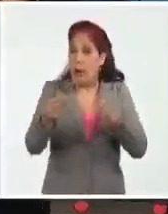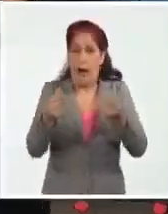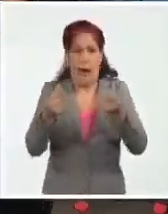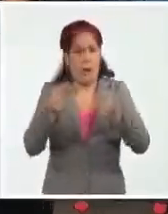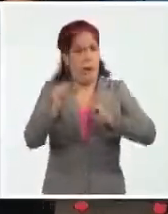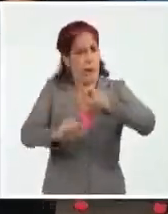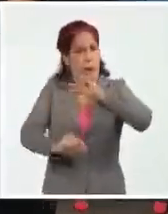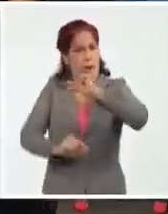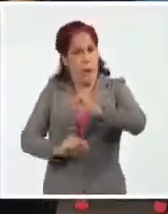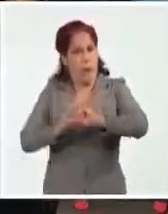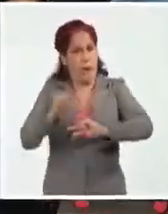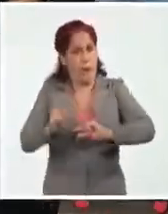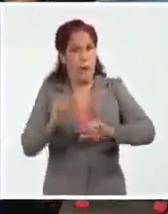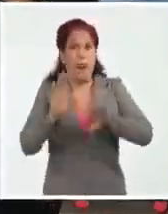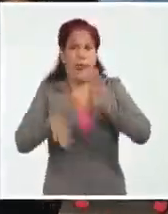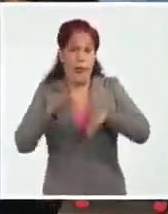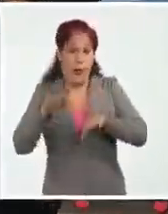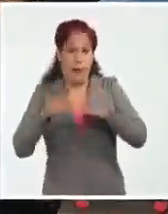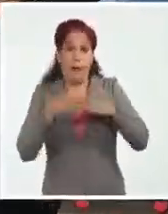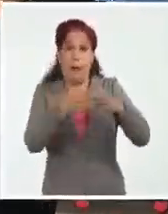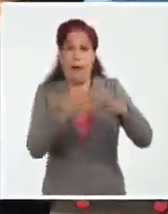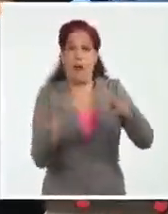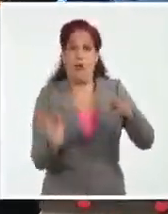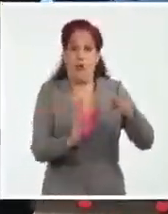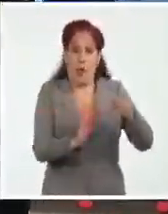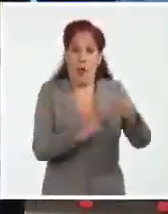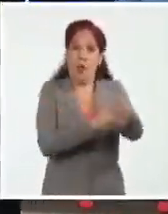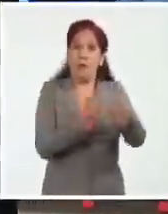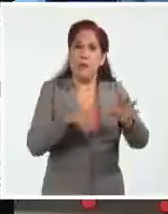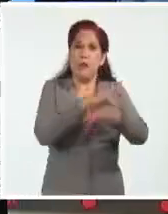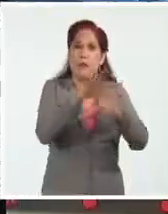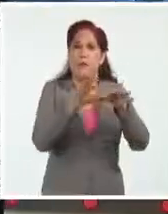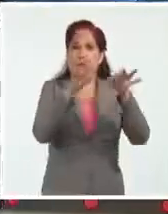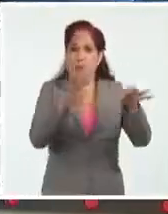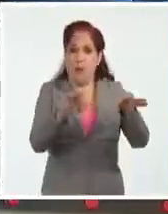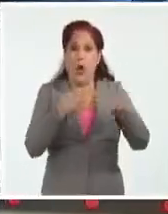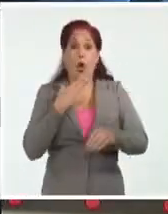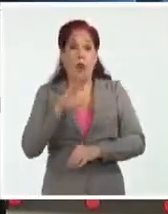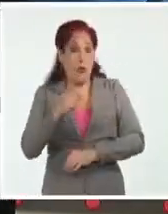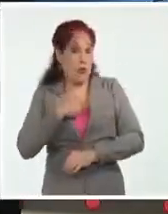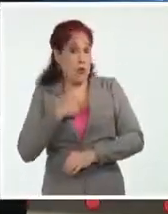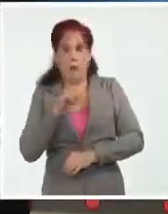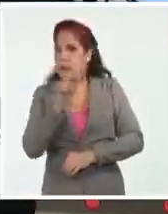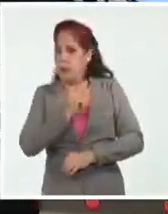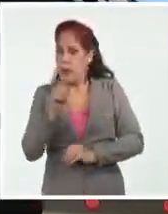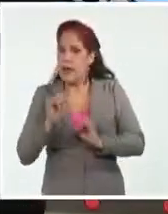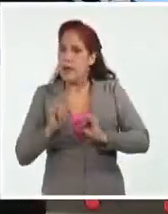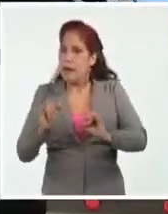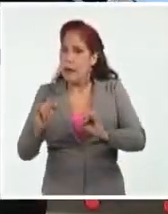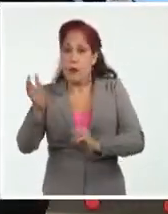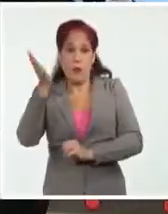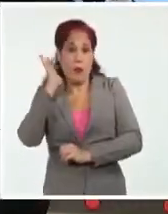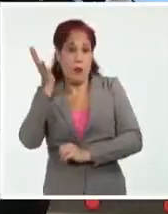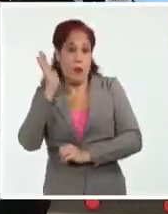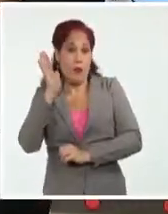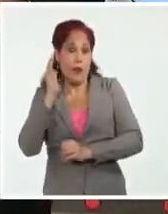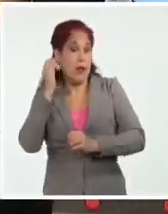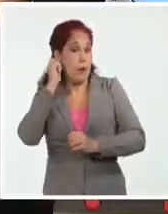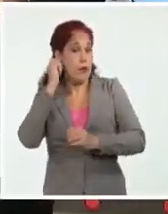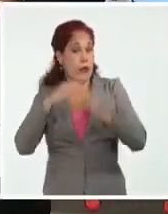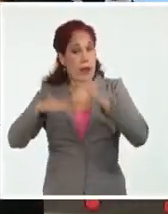gradual a medida que arriben otras donaciones al país. No lo digo yo, así lo dio a conocer en conferencia de prensa Betsy